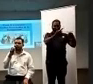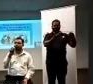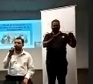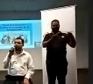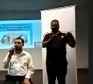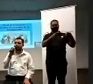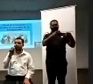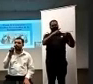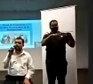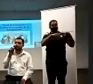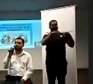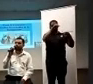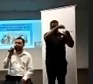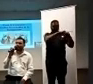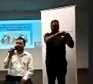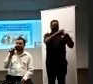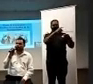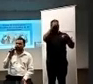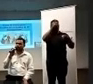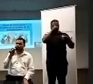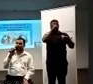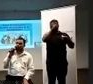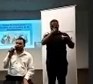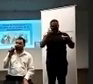vamos, frustración tras frustración de la pandemia.